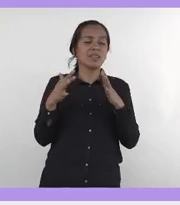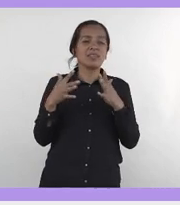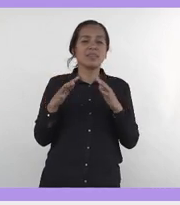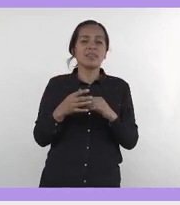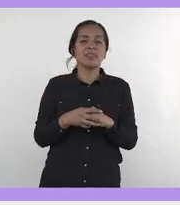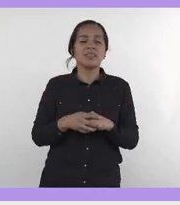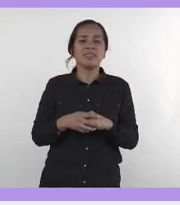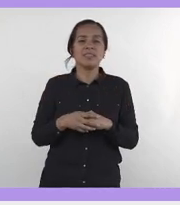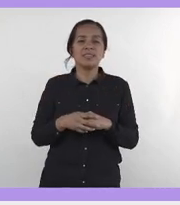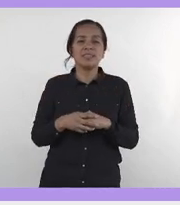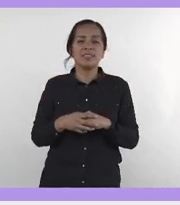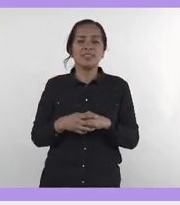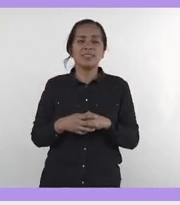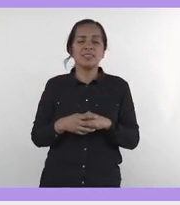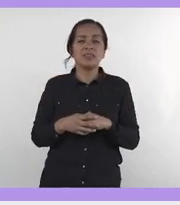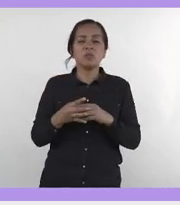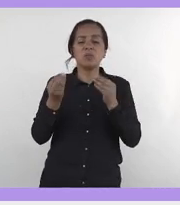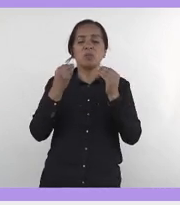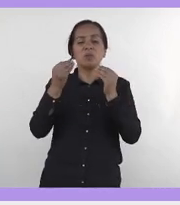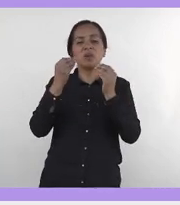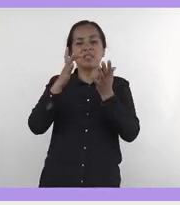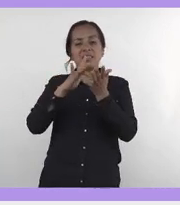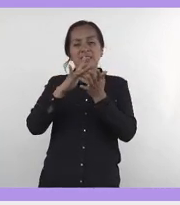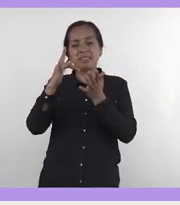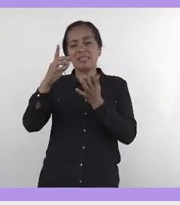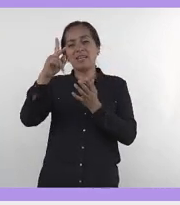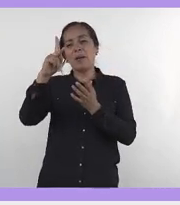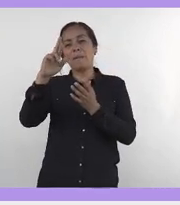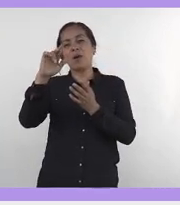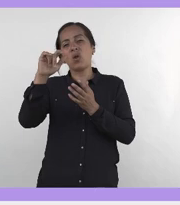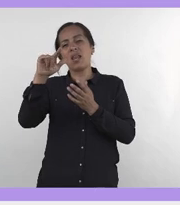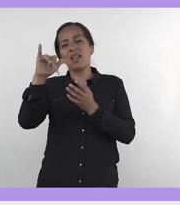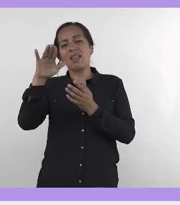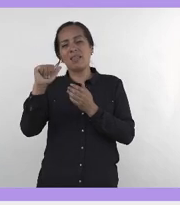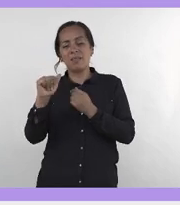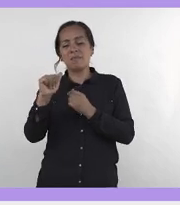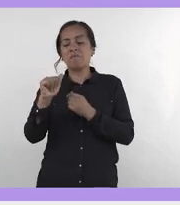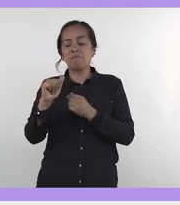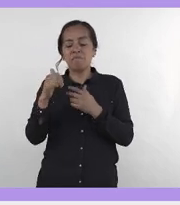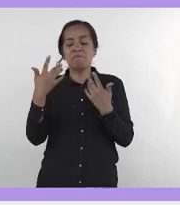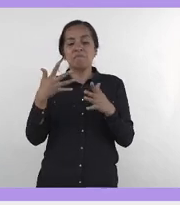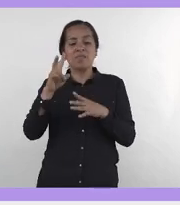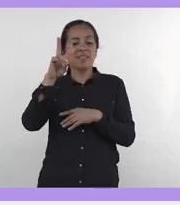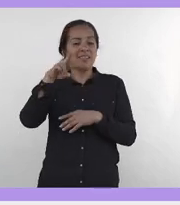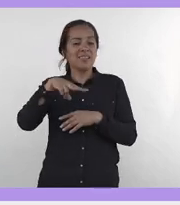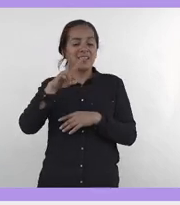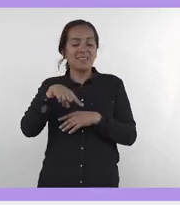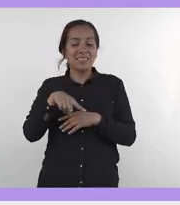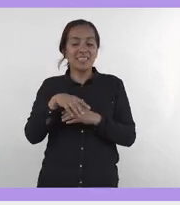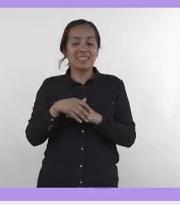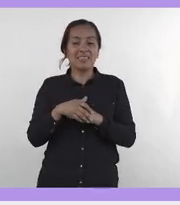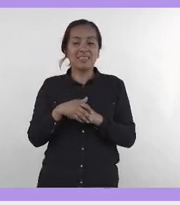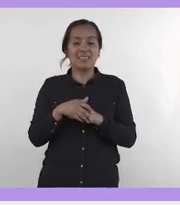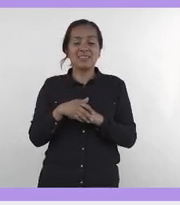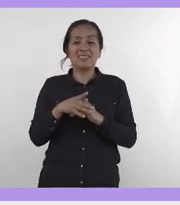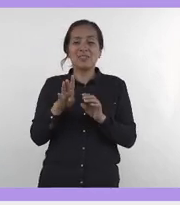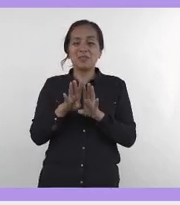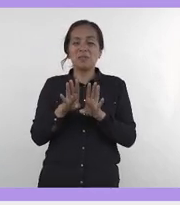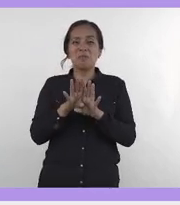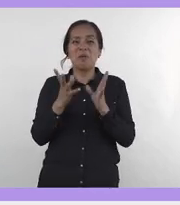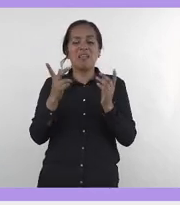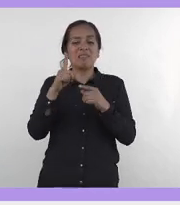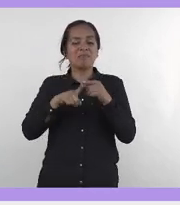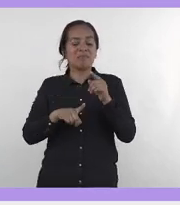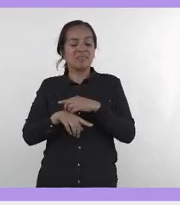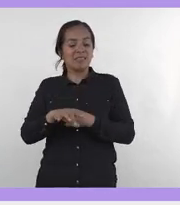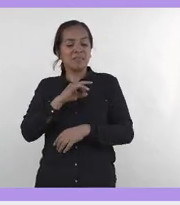quedarte tan a Katy Muchísimas gracias Paulina sin duda creo que sí es pues de estar de quitarte un poco el miedo